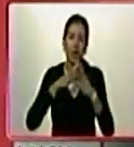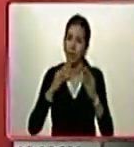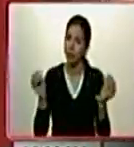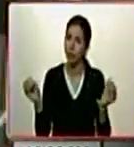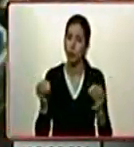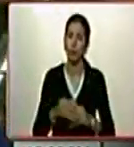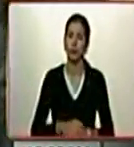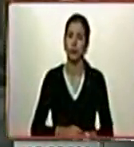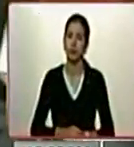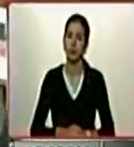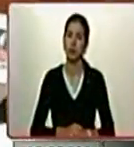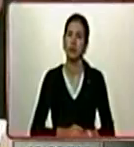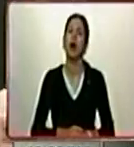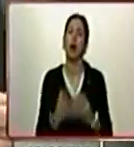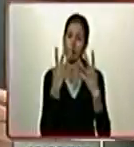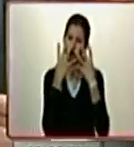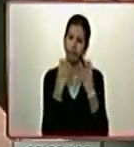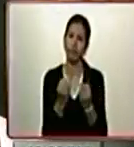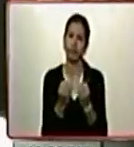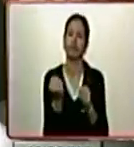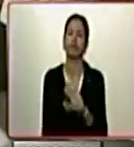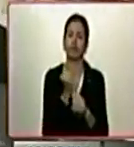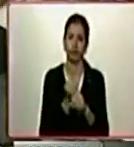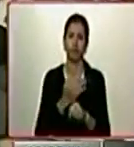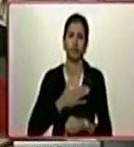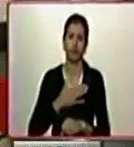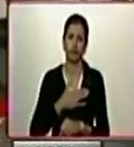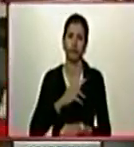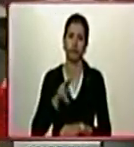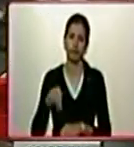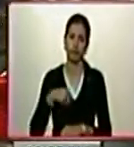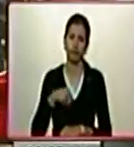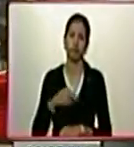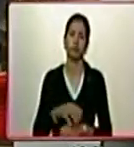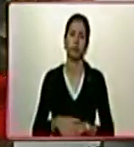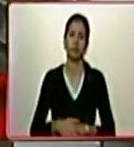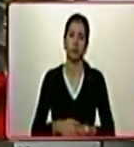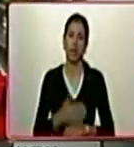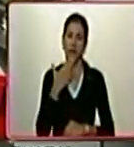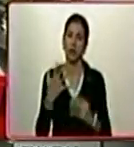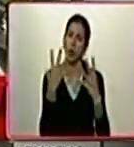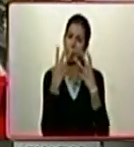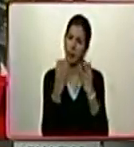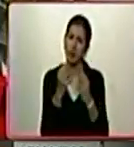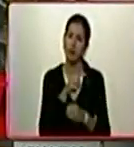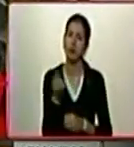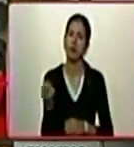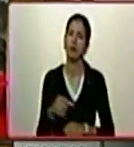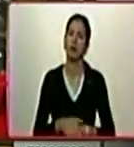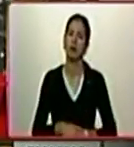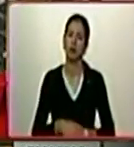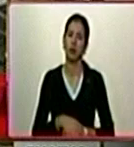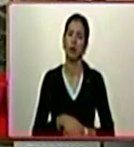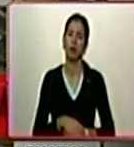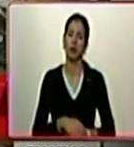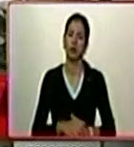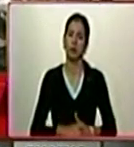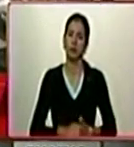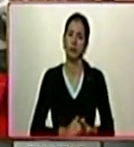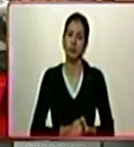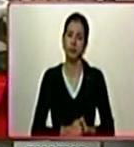los que nos han comprendido por la comprensión que han tenido con